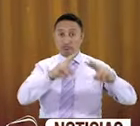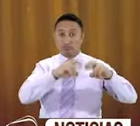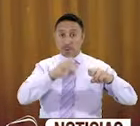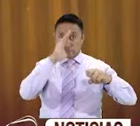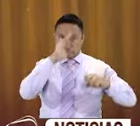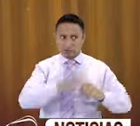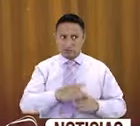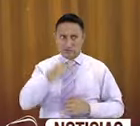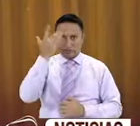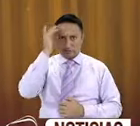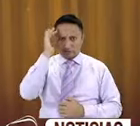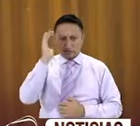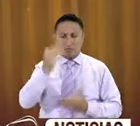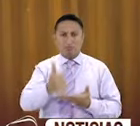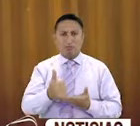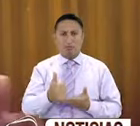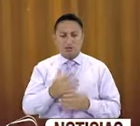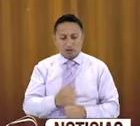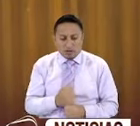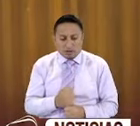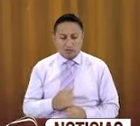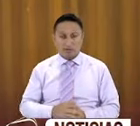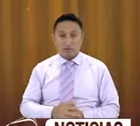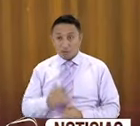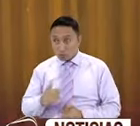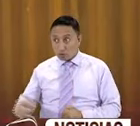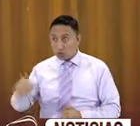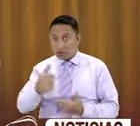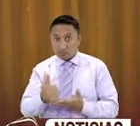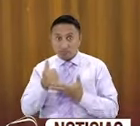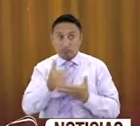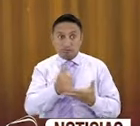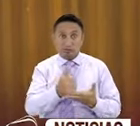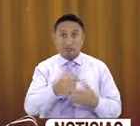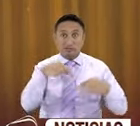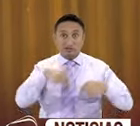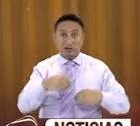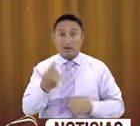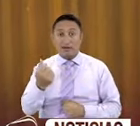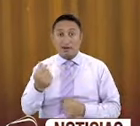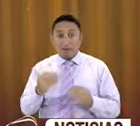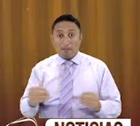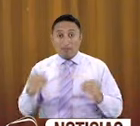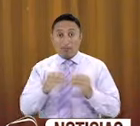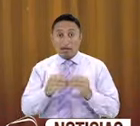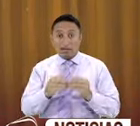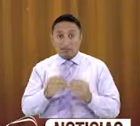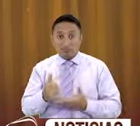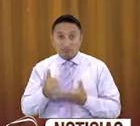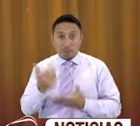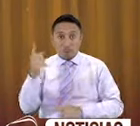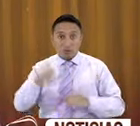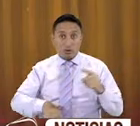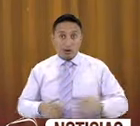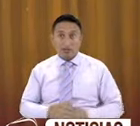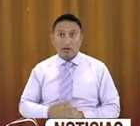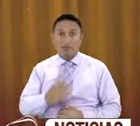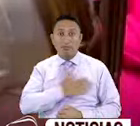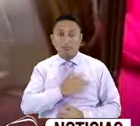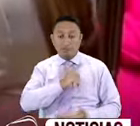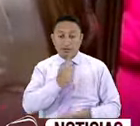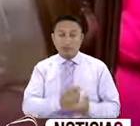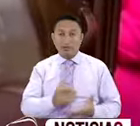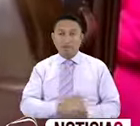pidiendo seguridad por muchos de ustedes. No tenemos dinero para más carros blindados. Esa es nuestra realidad. Por